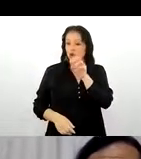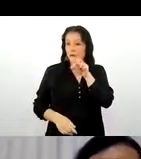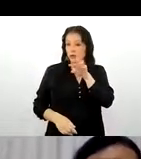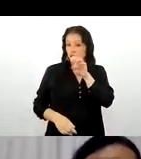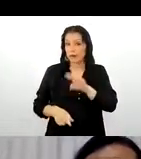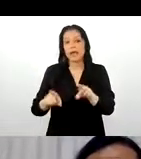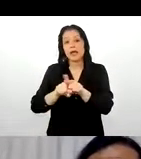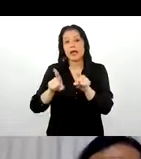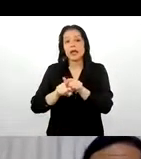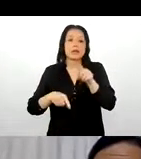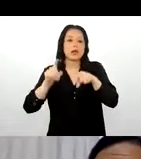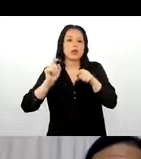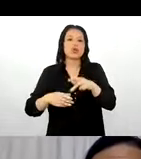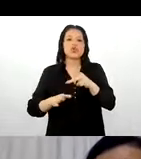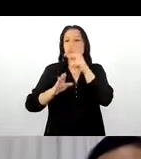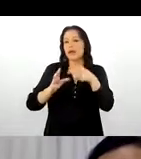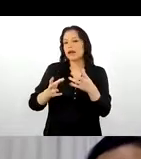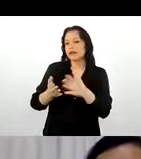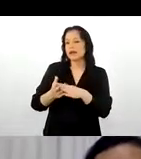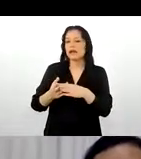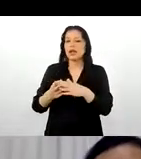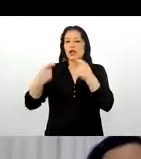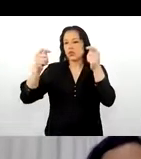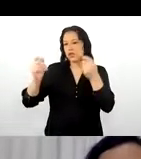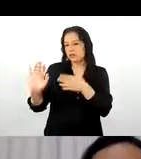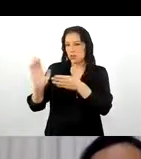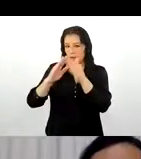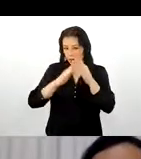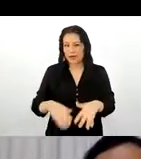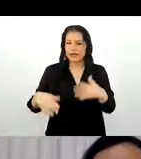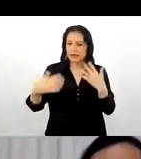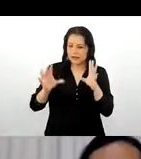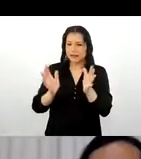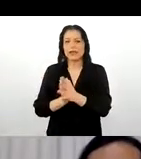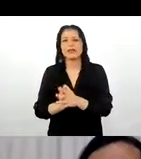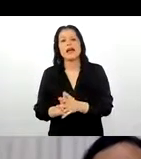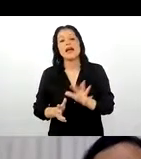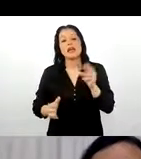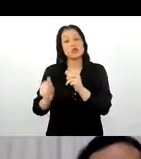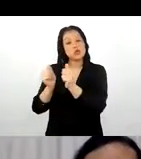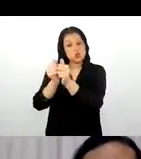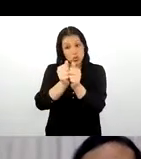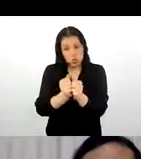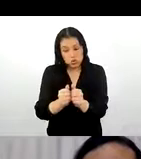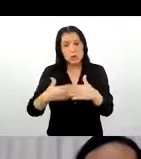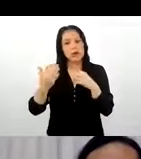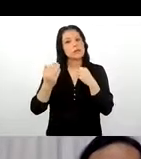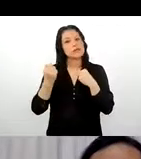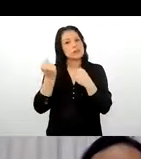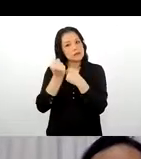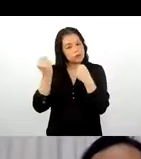planes, /turismocomunitario. Y desde ya creo que todos juntos podemos apoyar en reactivar la